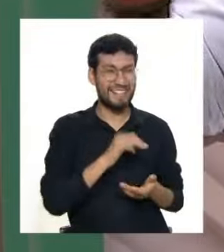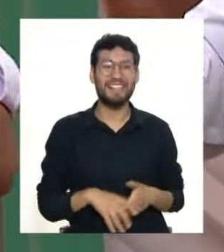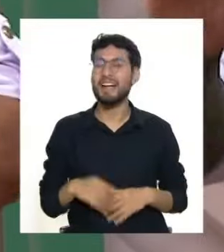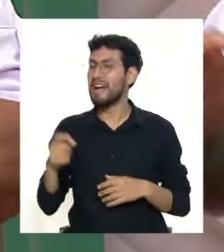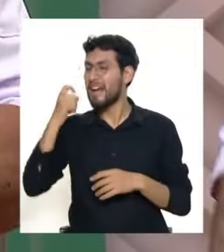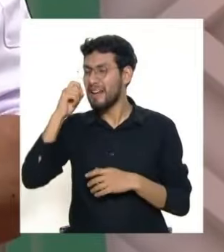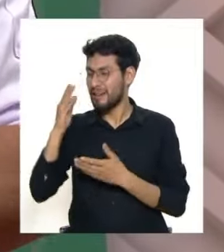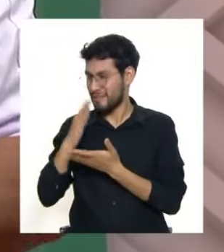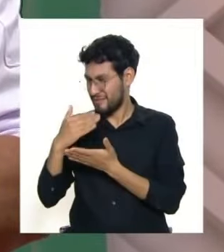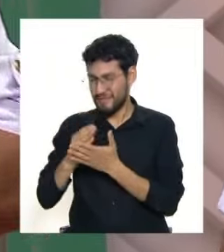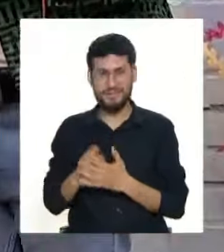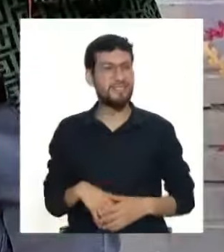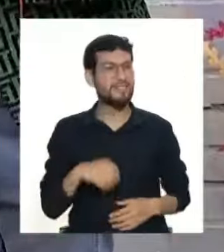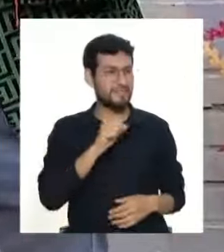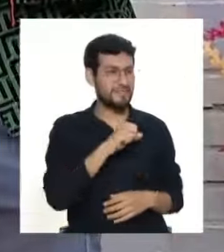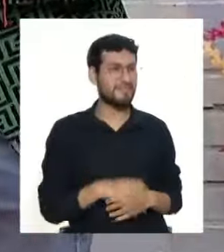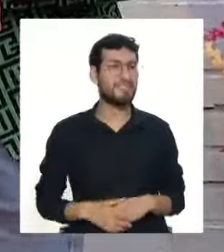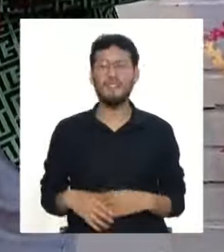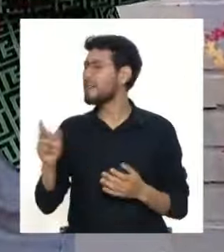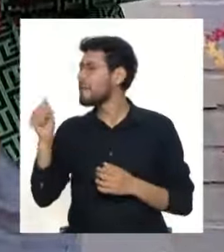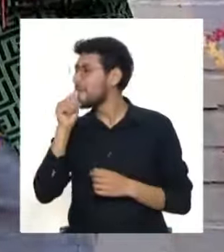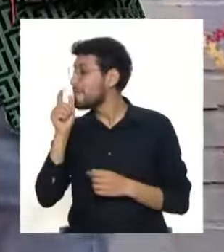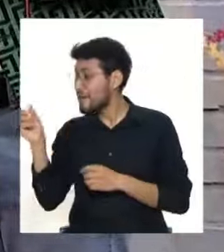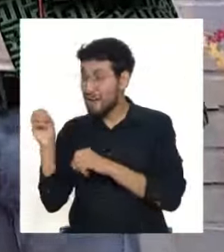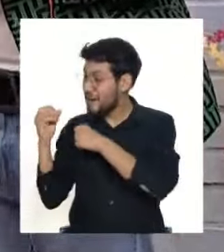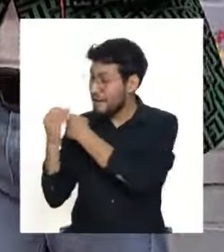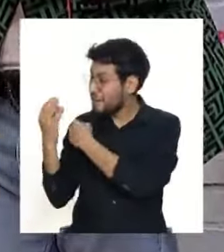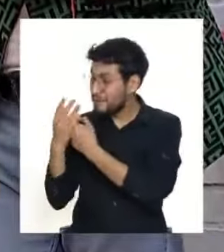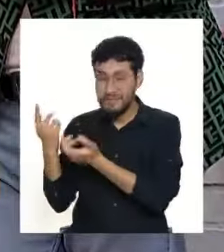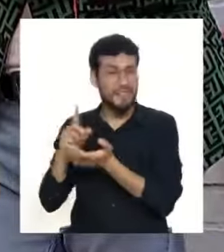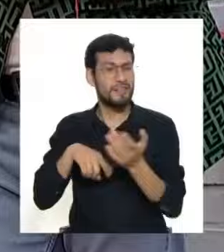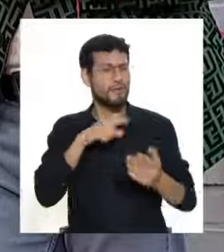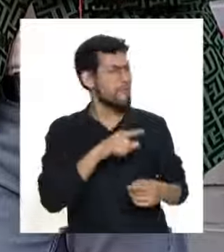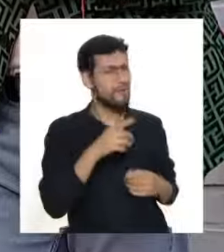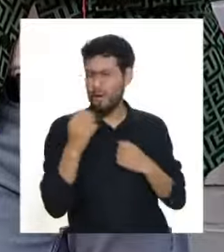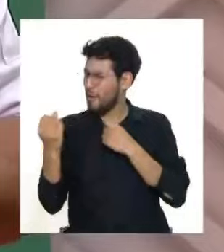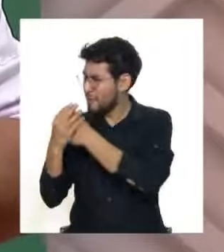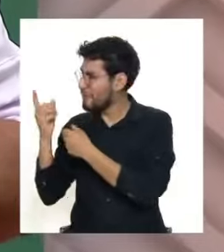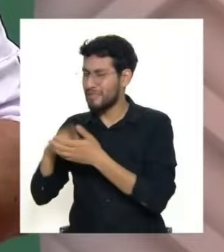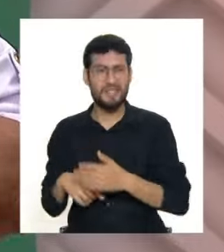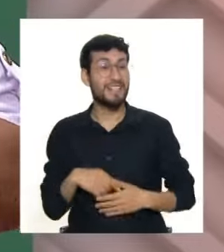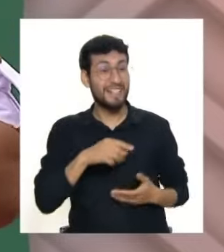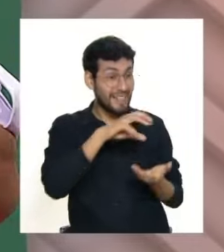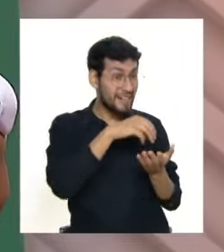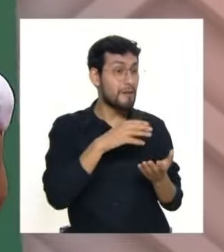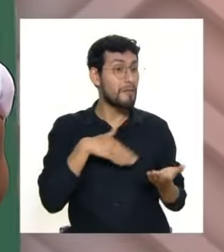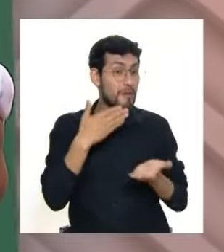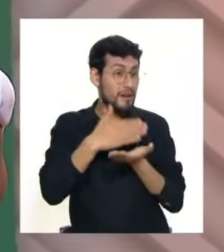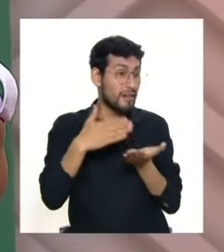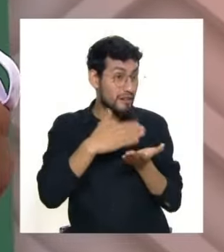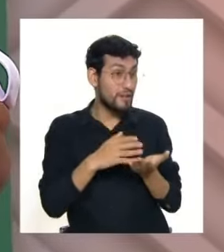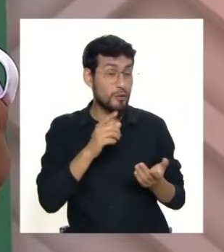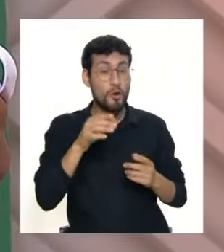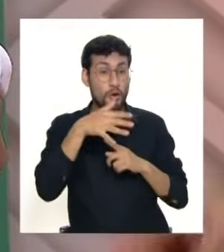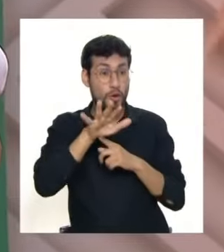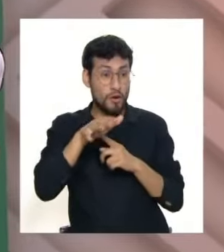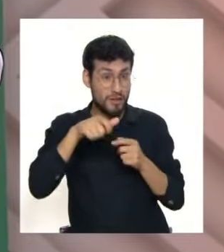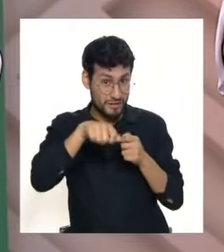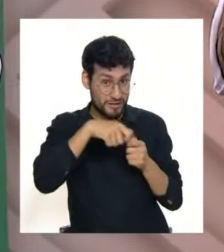con su cebollita cortadita. Claro. ¿Y algún secretito que le puedas dar? ¿Qué secreto me puedes dar tú que eres el especialista? A esa cremita le puedes picar